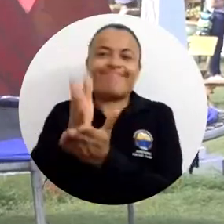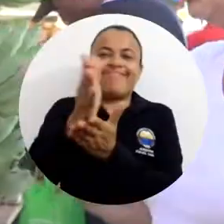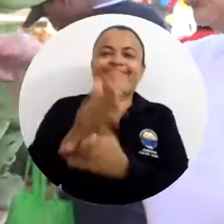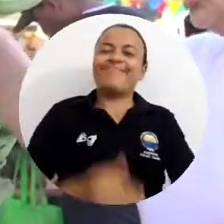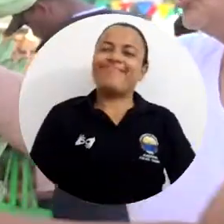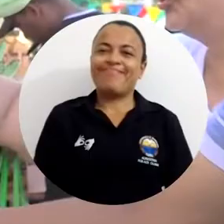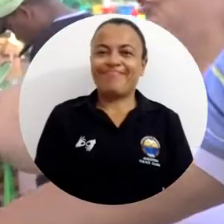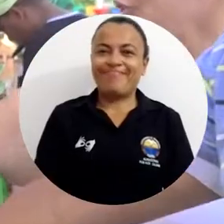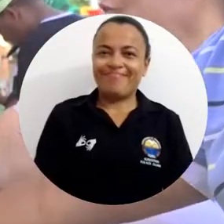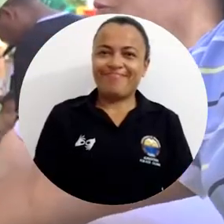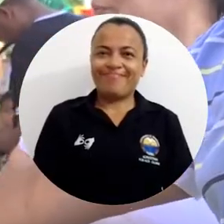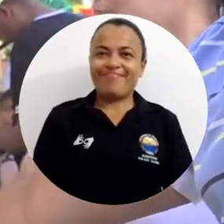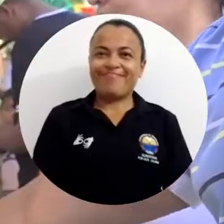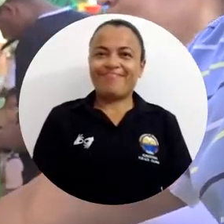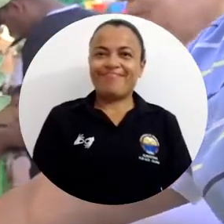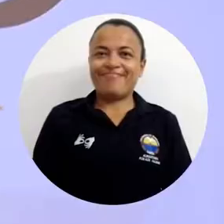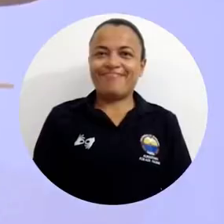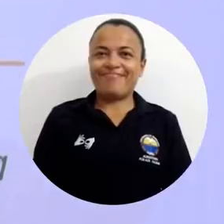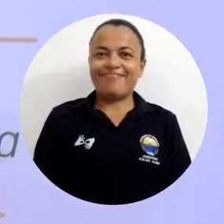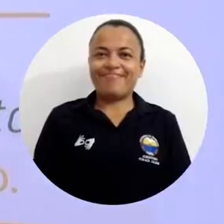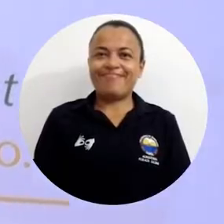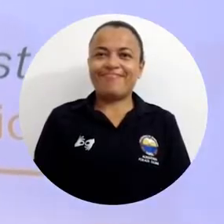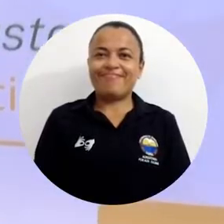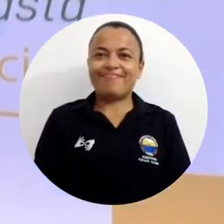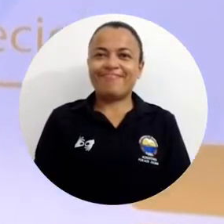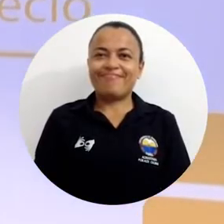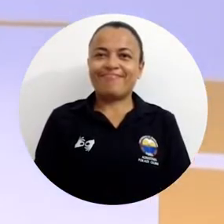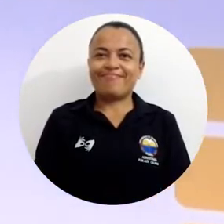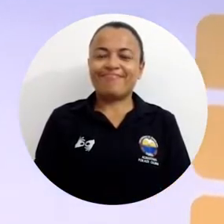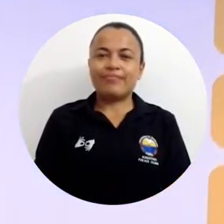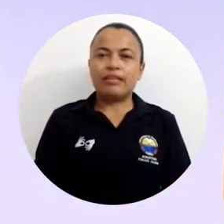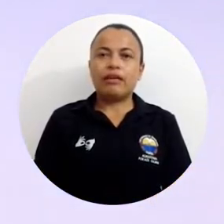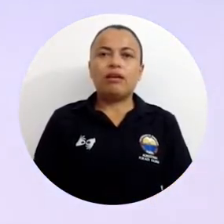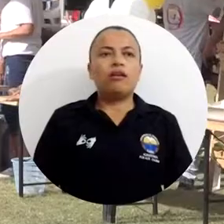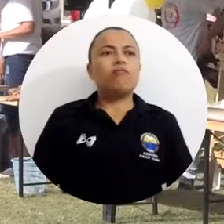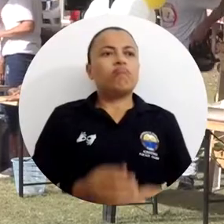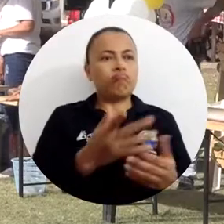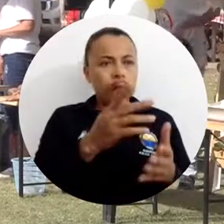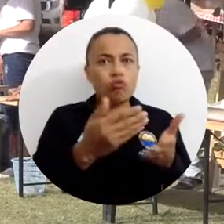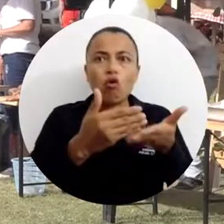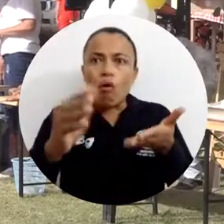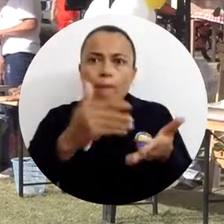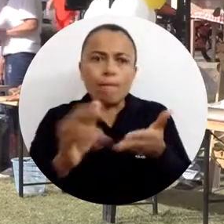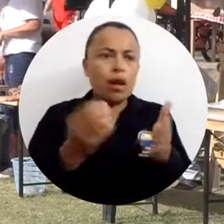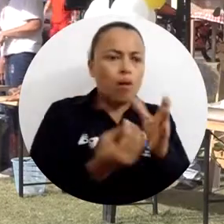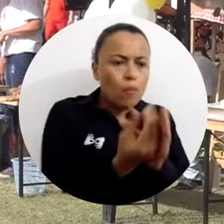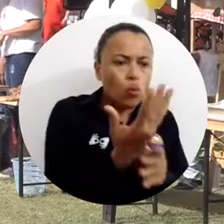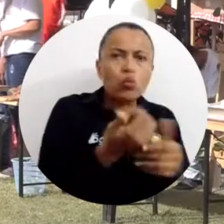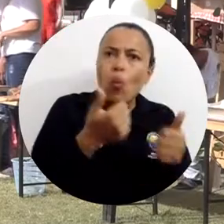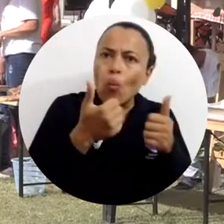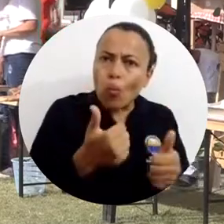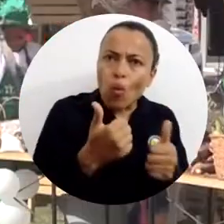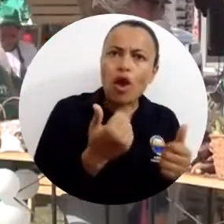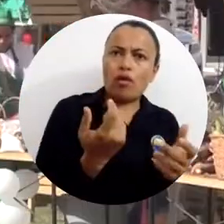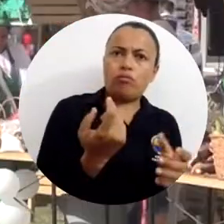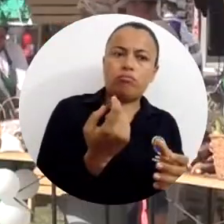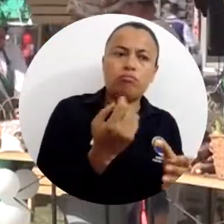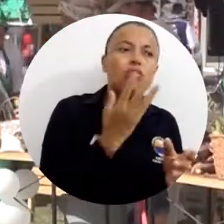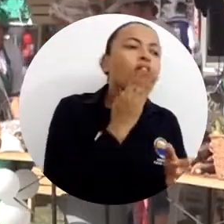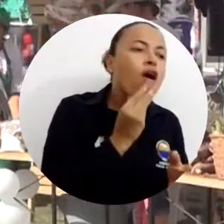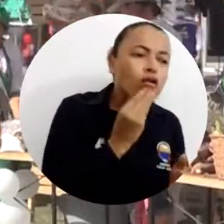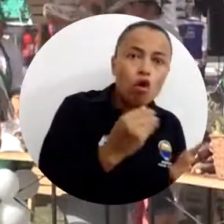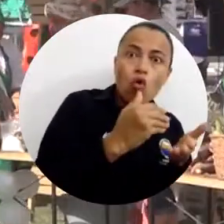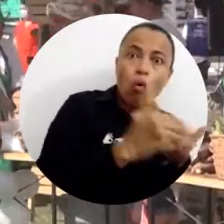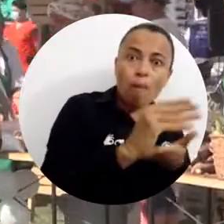Ojalá y no sea ni la primera ni la última, sino que siga viniendo. Calabello hace un buen producto fresco, como